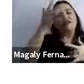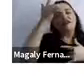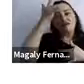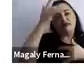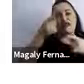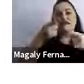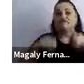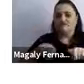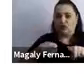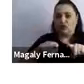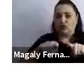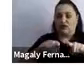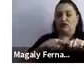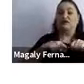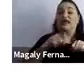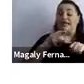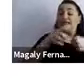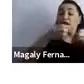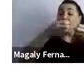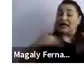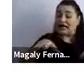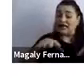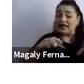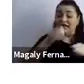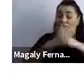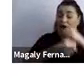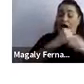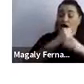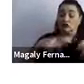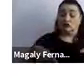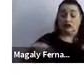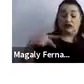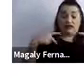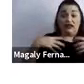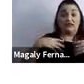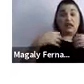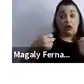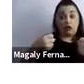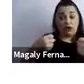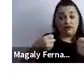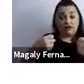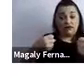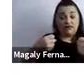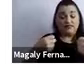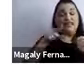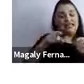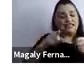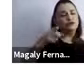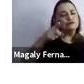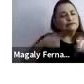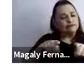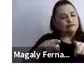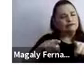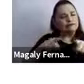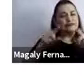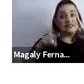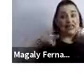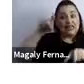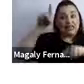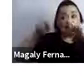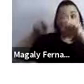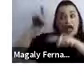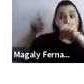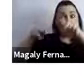supone. Esa pérdida en años de vida saludables ha sido quizás en cuanto a indicador de